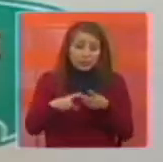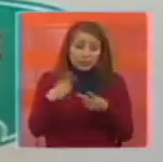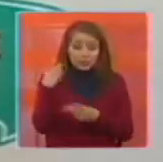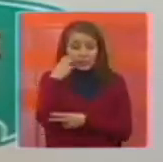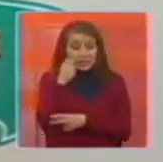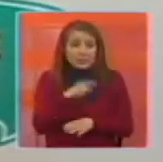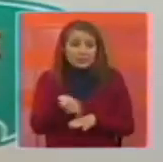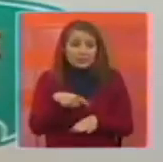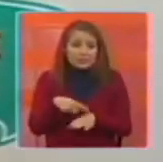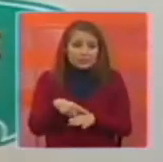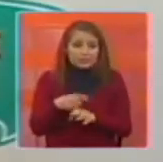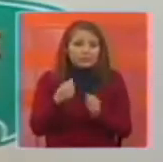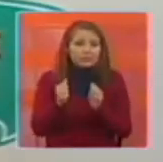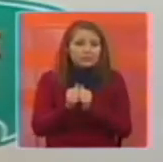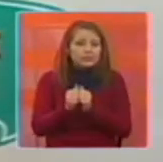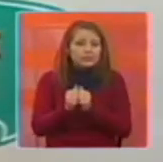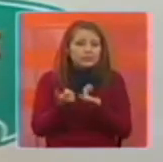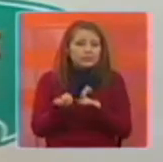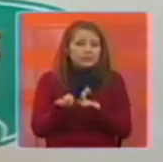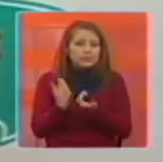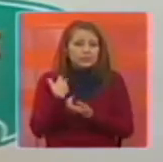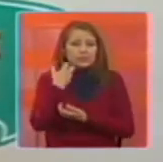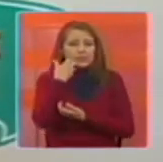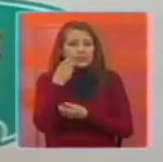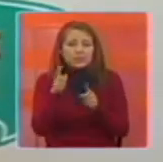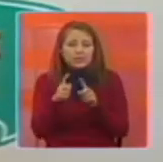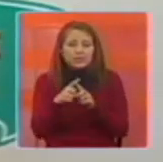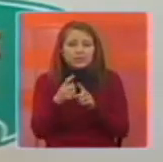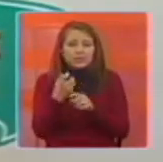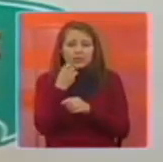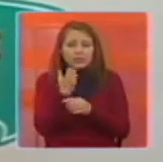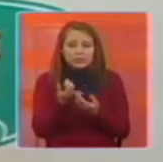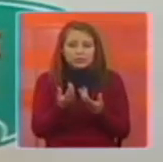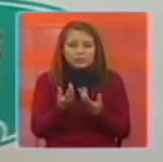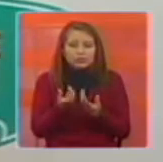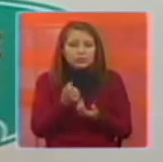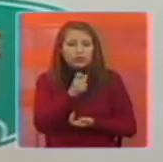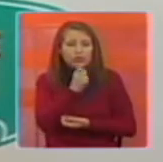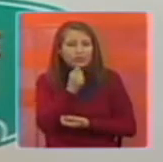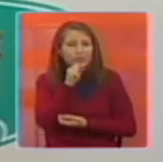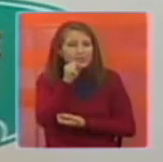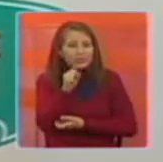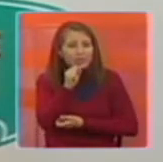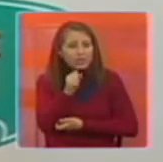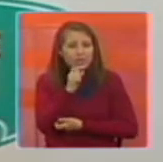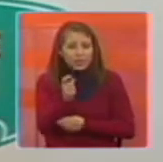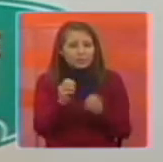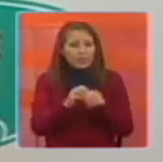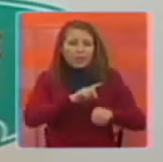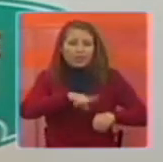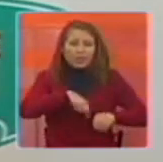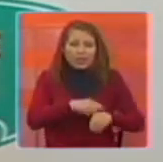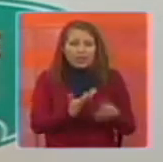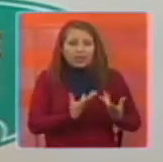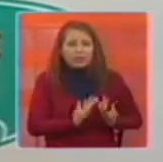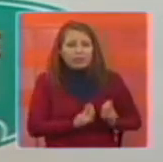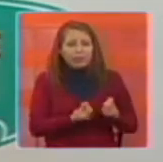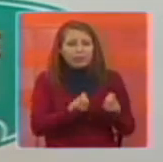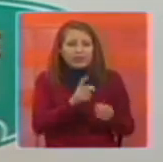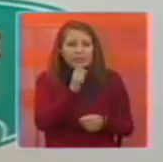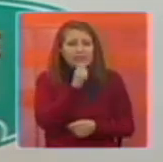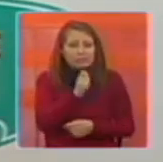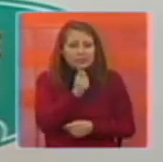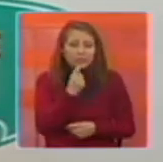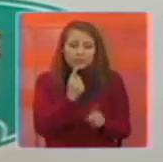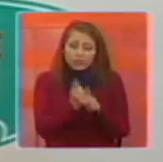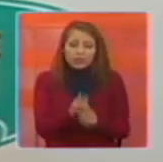carne, generalmente lo hacemos con una carne tipo pulpa, y esa carne se demora en ablandar. Entonces nosotros